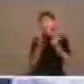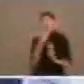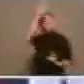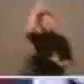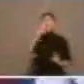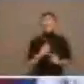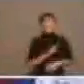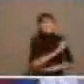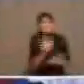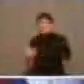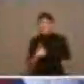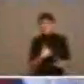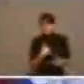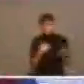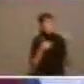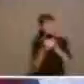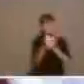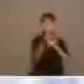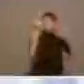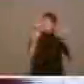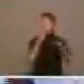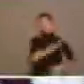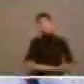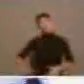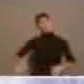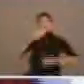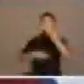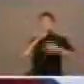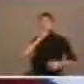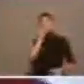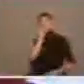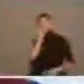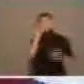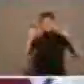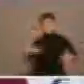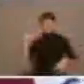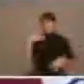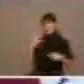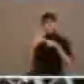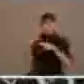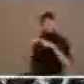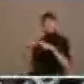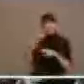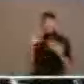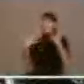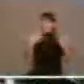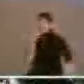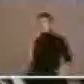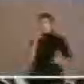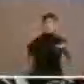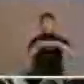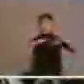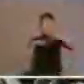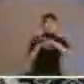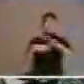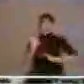Dios. Conseguiré que en el futuro los niños hablen por Twitter como lo hace Tavío, porque en las redes